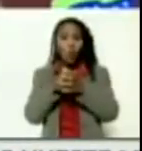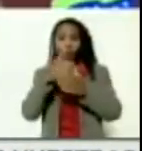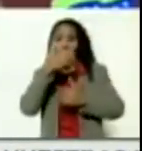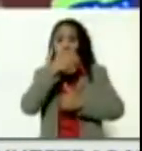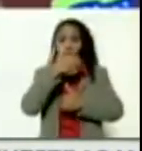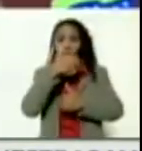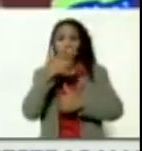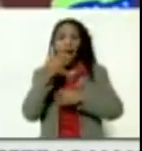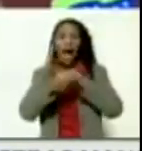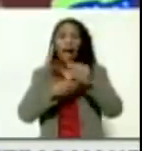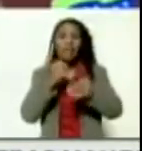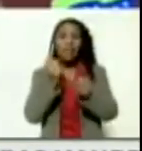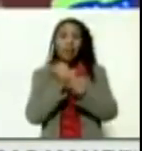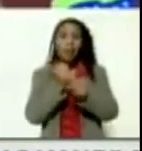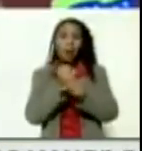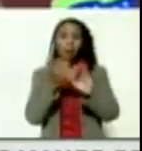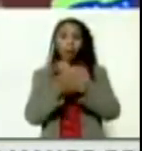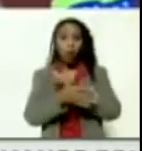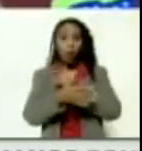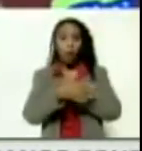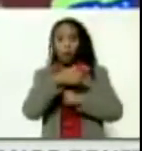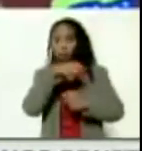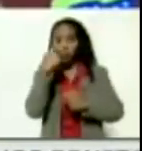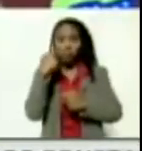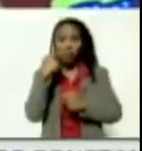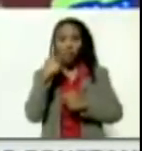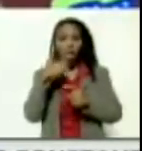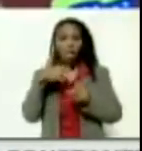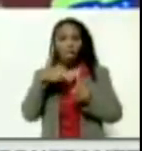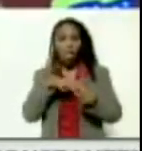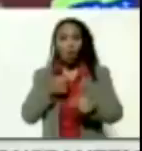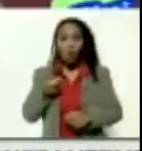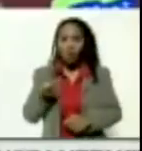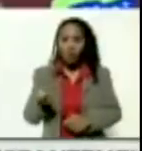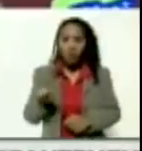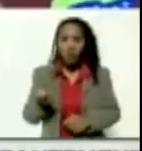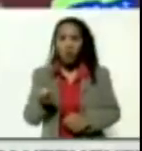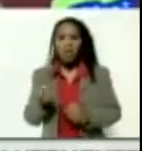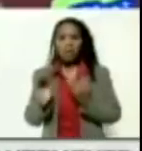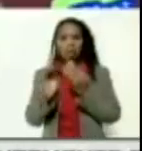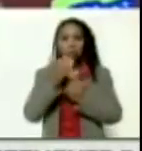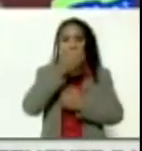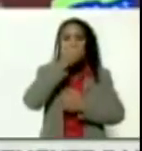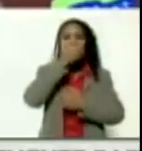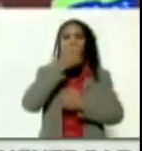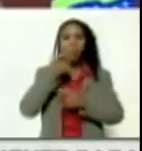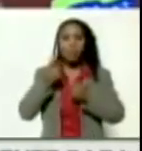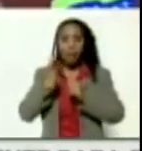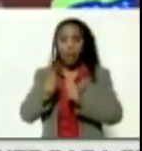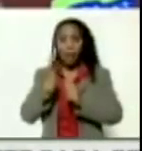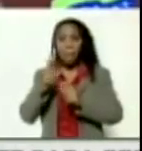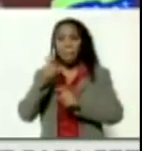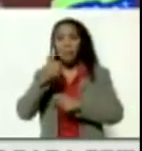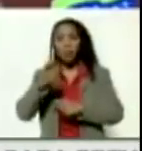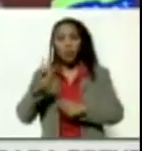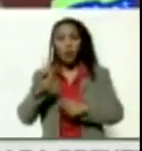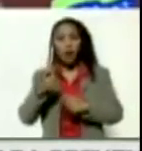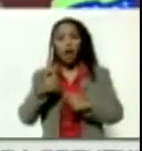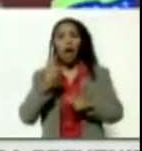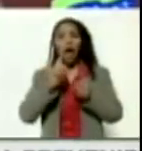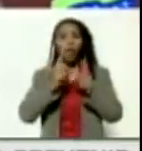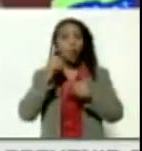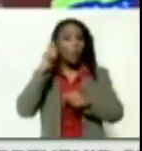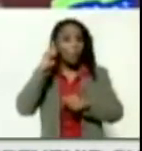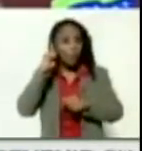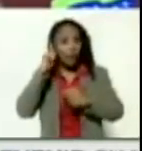se dedican al narcotráfico, extorsión, secuestro, trata de personas, explotación sexual de niñas